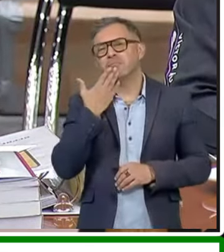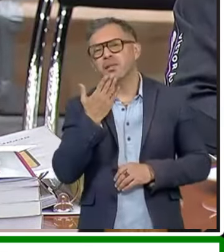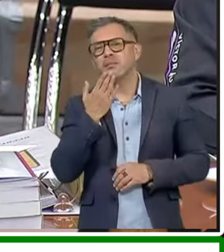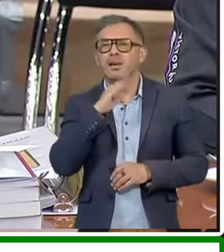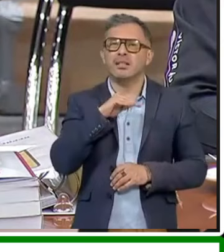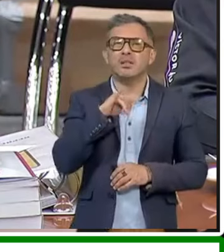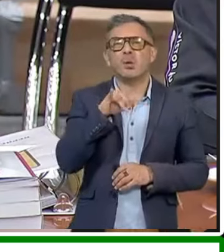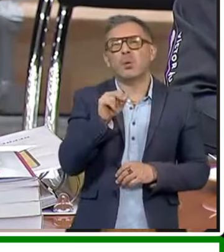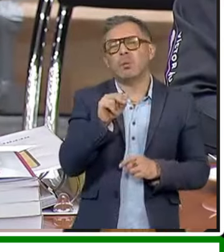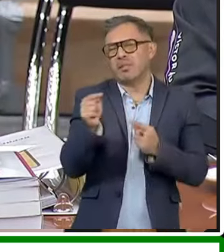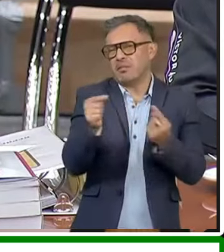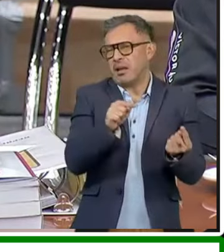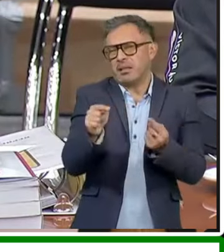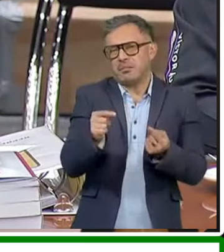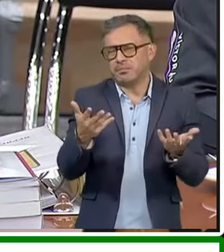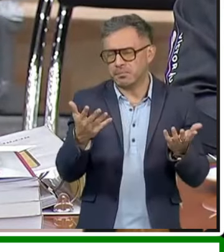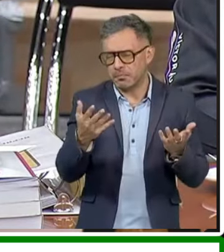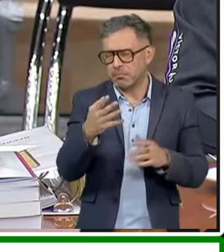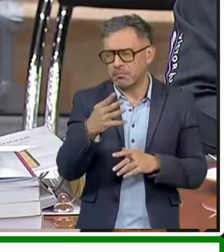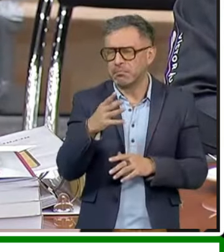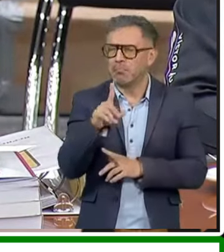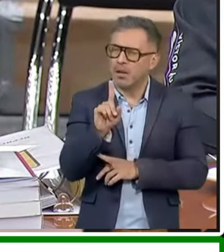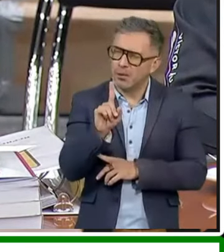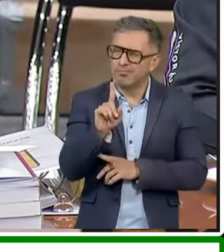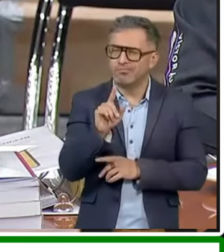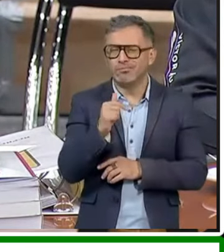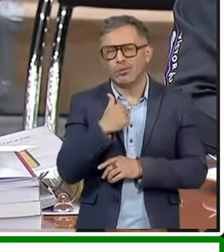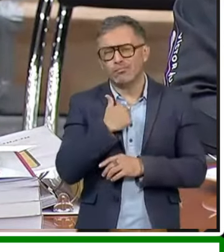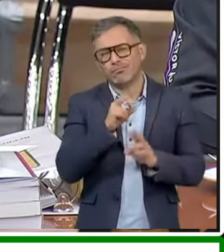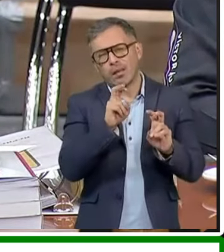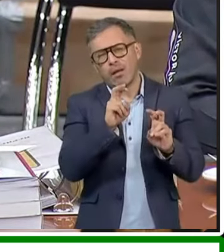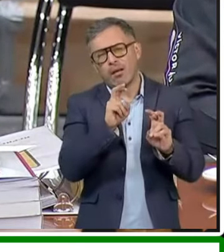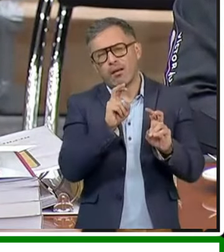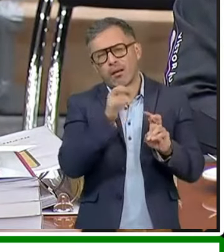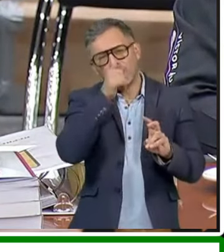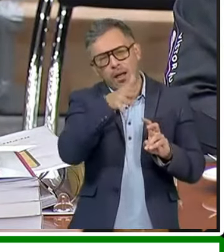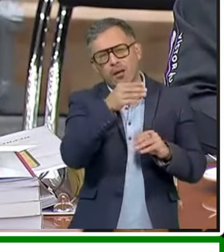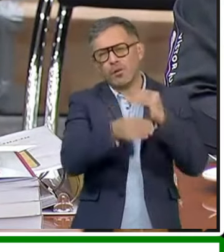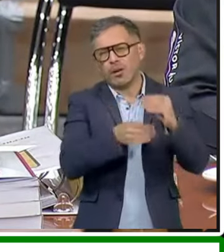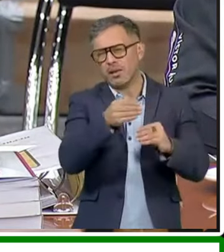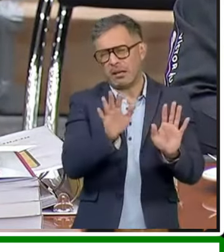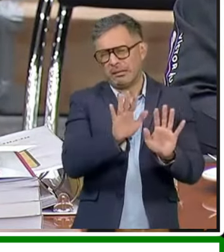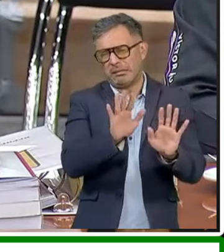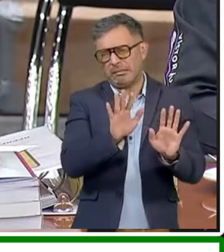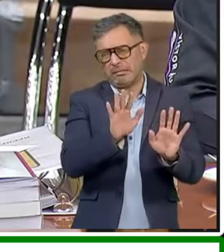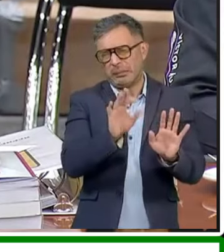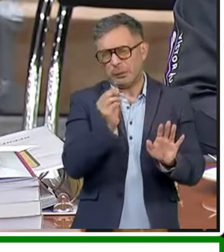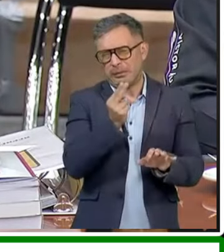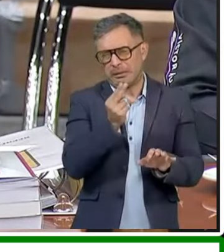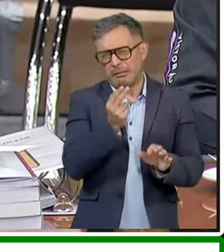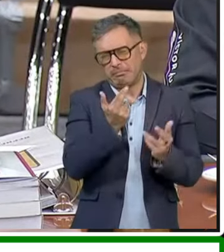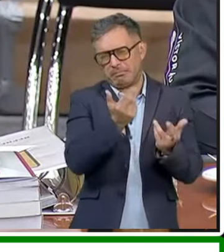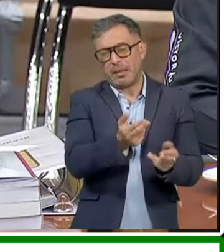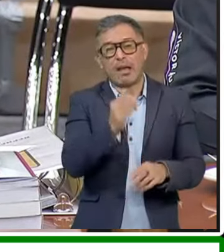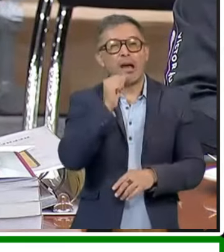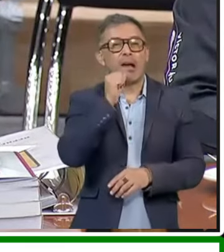pero no quiero entrar en esa polémica. Desde el día de ayer, que la